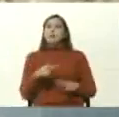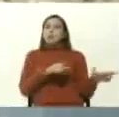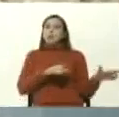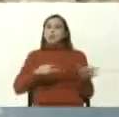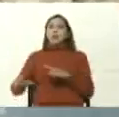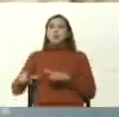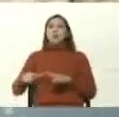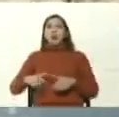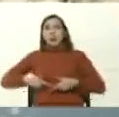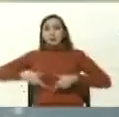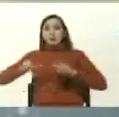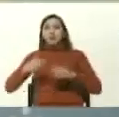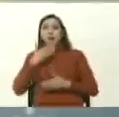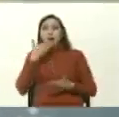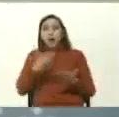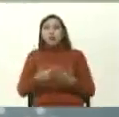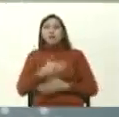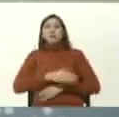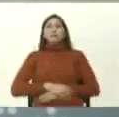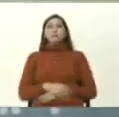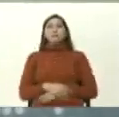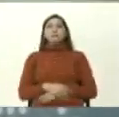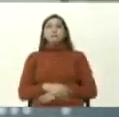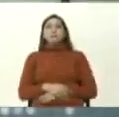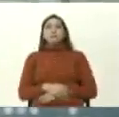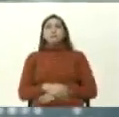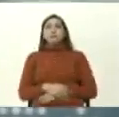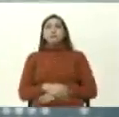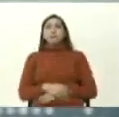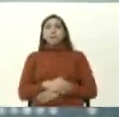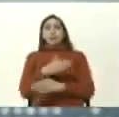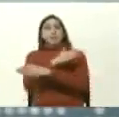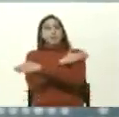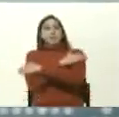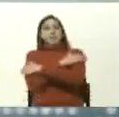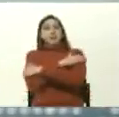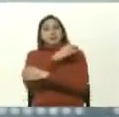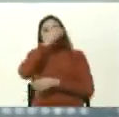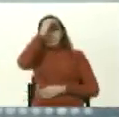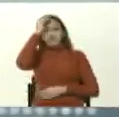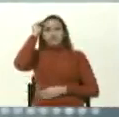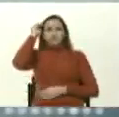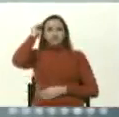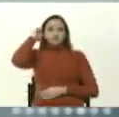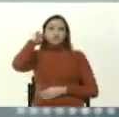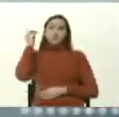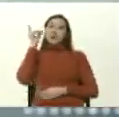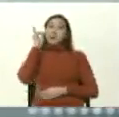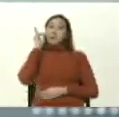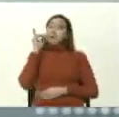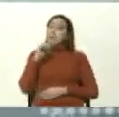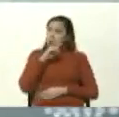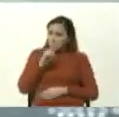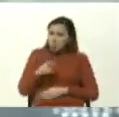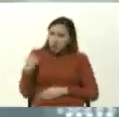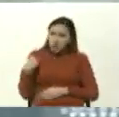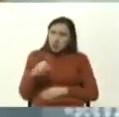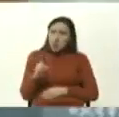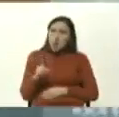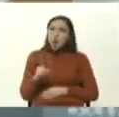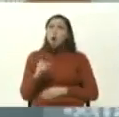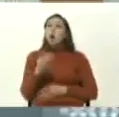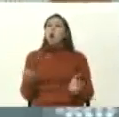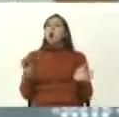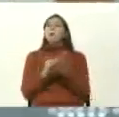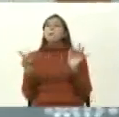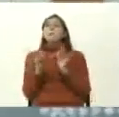gracias, vicepresidenta. Gracias, don Vélez. Bueno, felicitaciones. Un aplauso. Vicepresidenta, ¿alguna pregunta? Devuelvo el